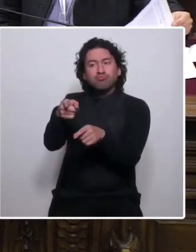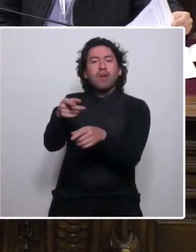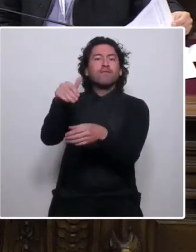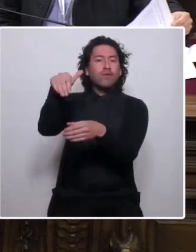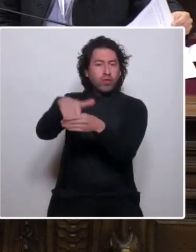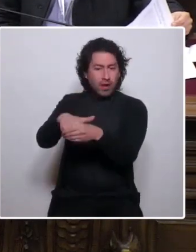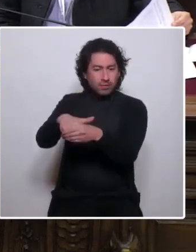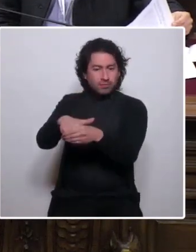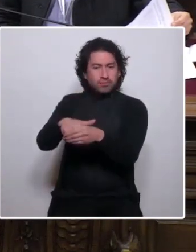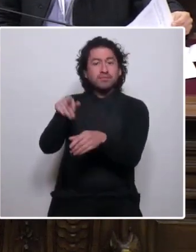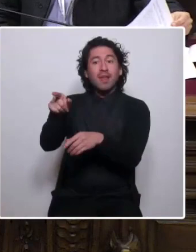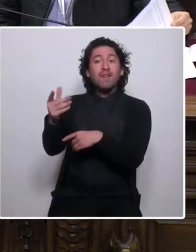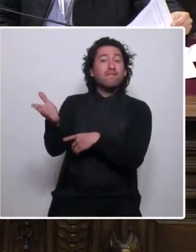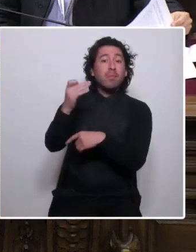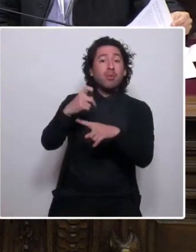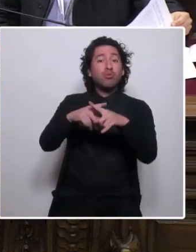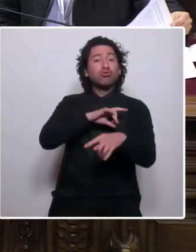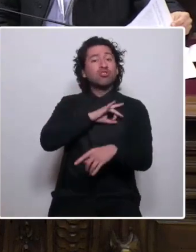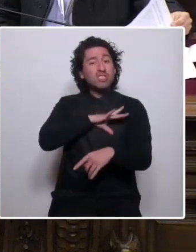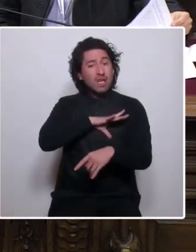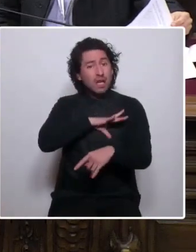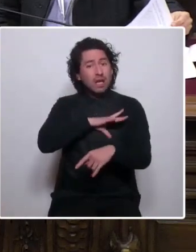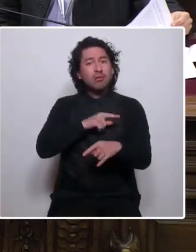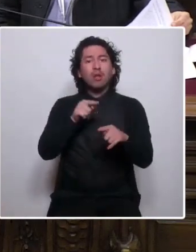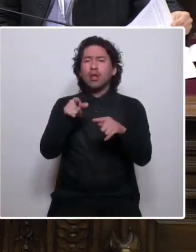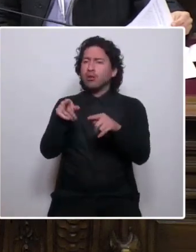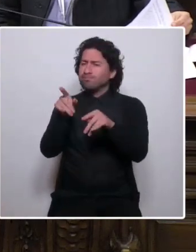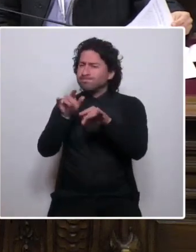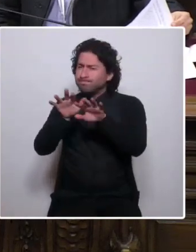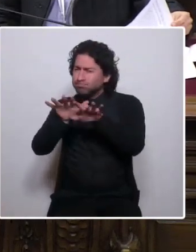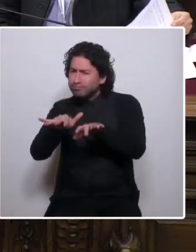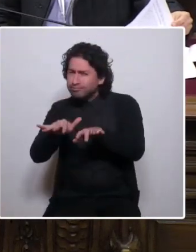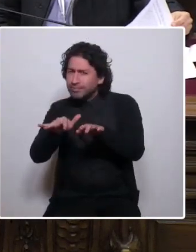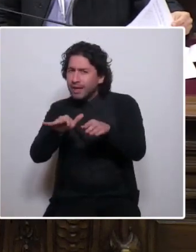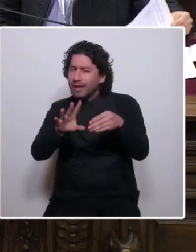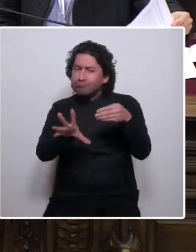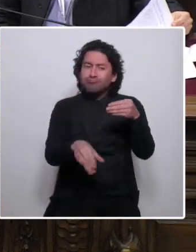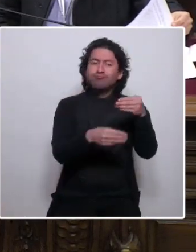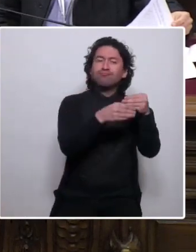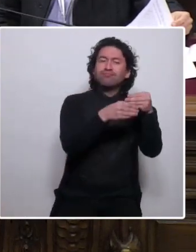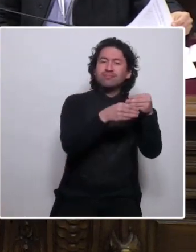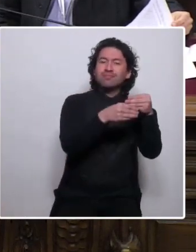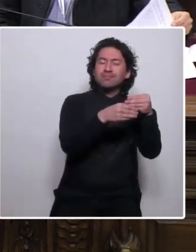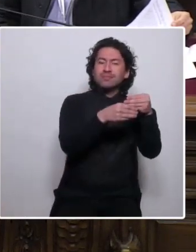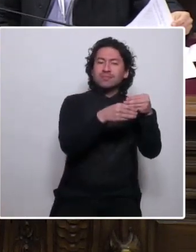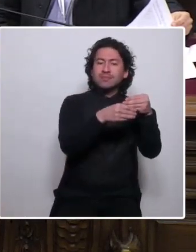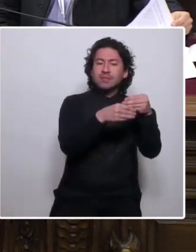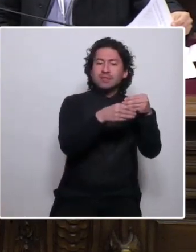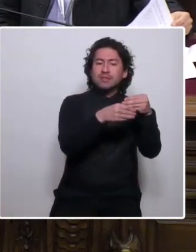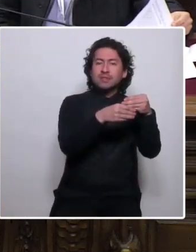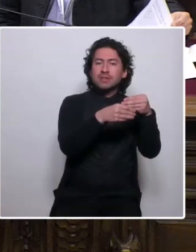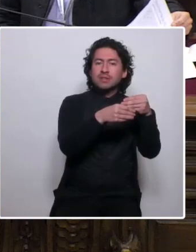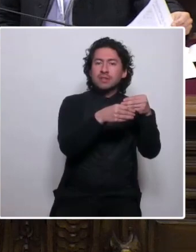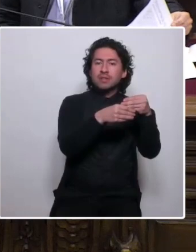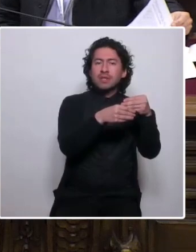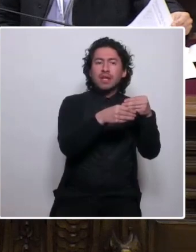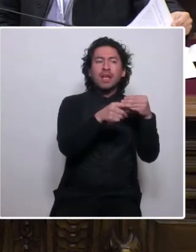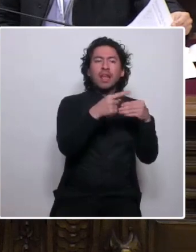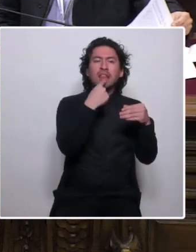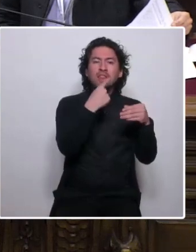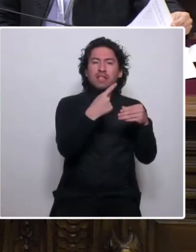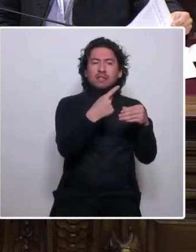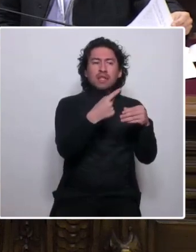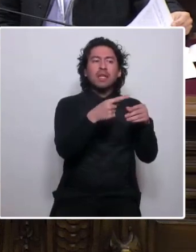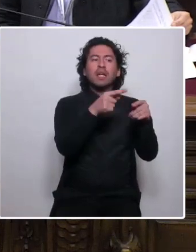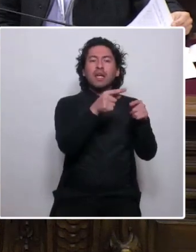Vamos por Chile ha formulado una enmienda para agregar a continuación de esa expresión que se pondrán en tabla